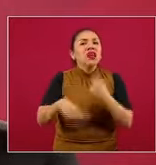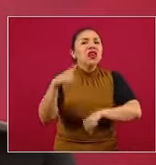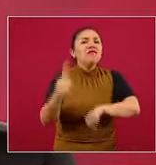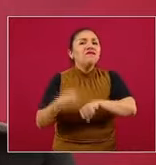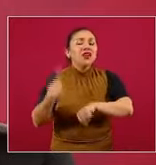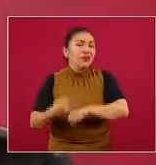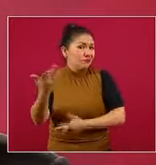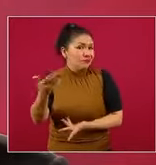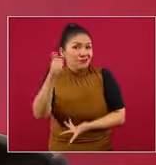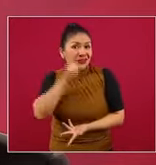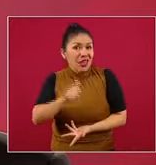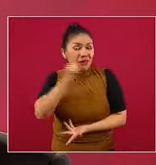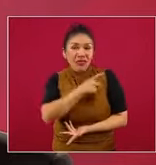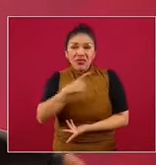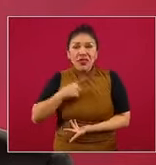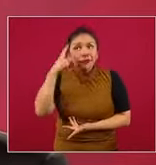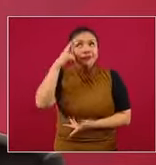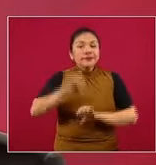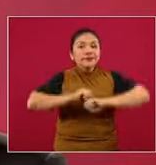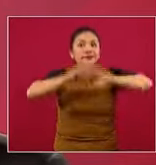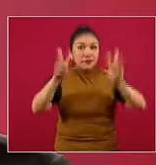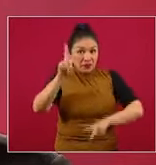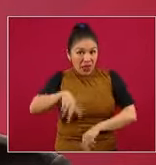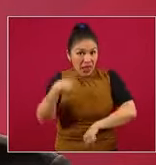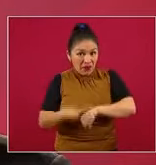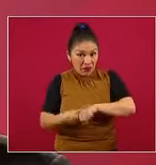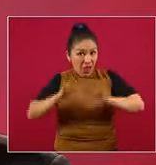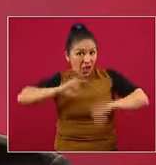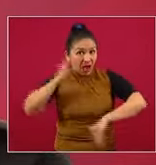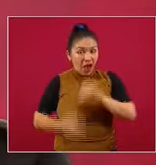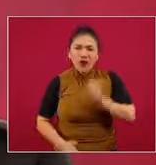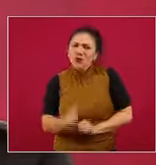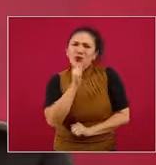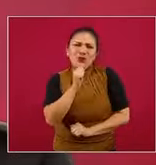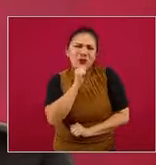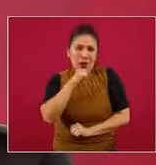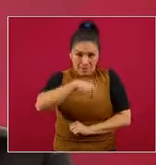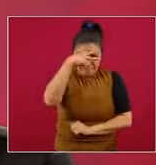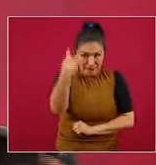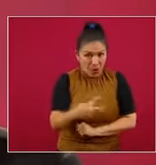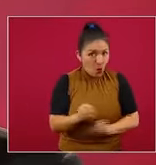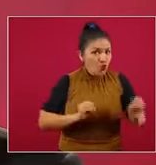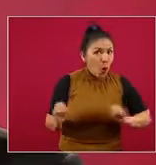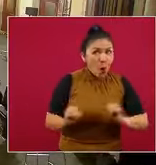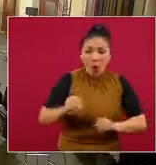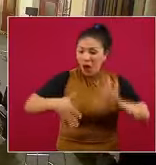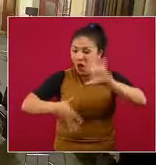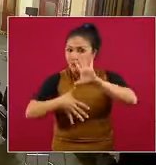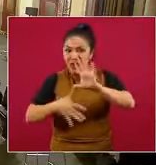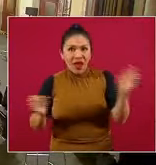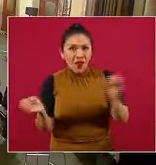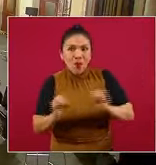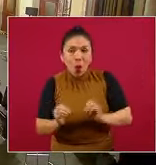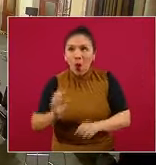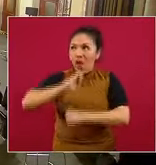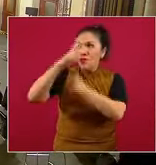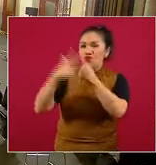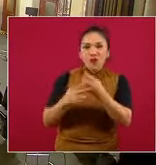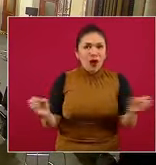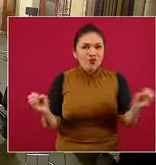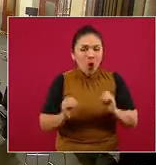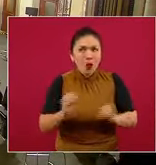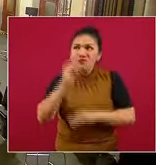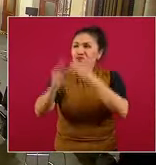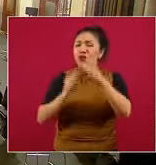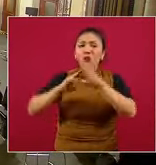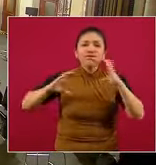es importante que tengamos claro que la epidemia no ha acabado, ni en México, ni en América, ni en Europa, ni en el